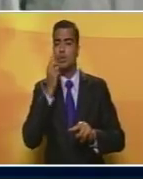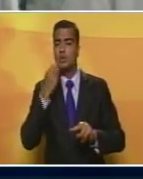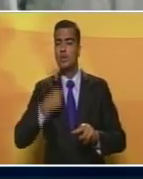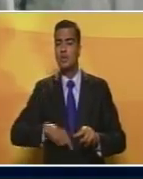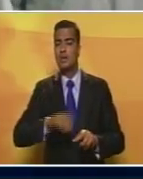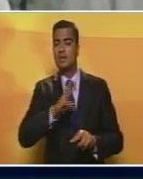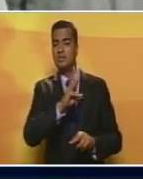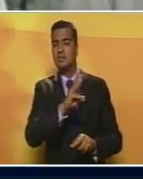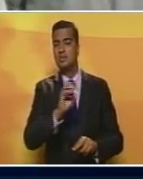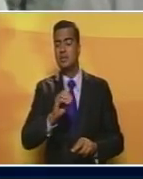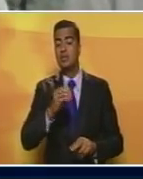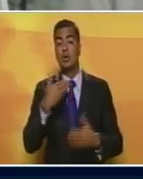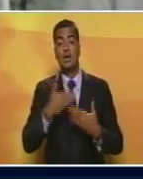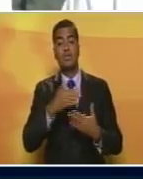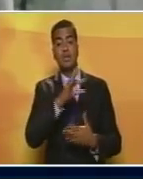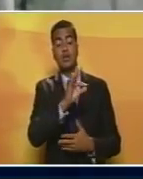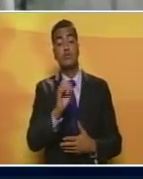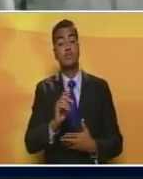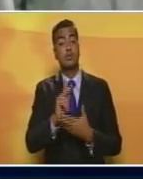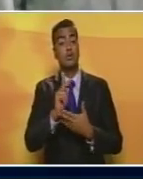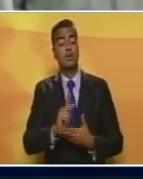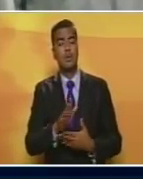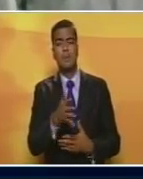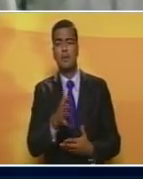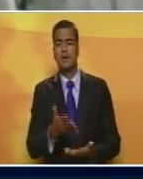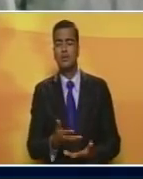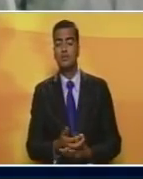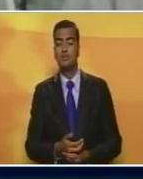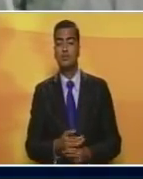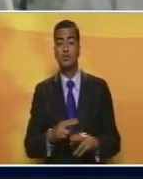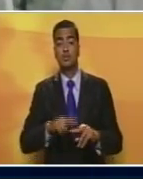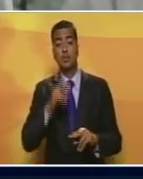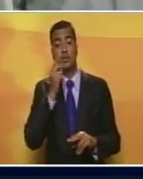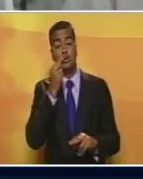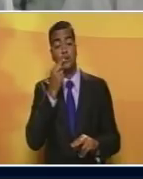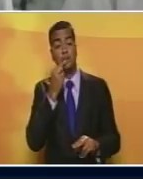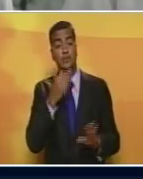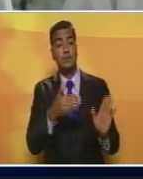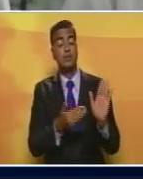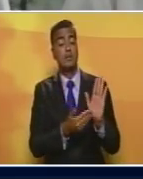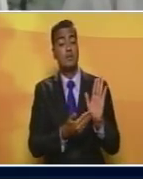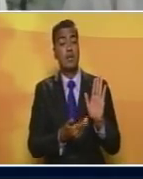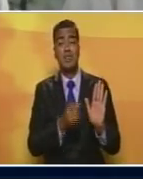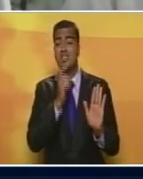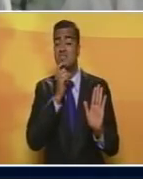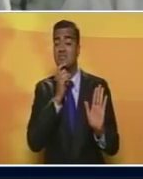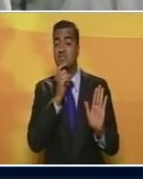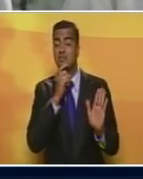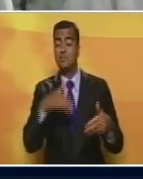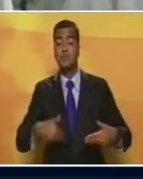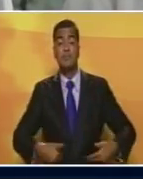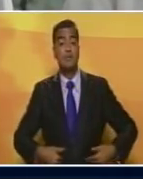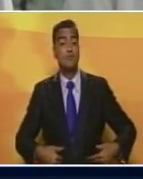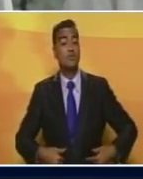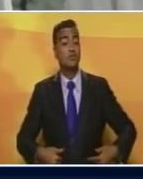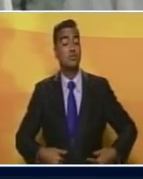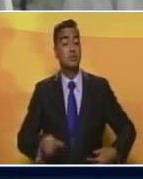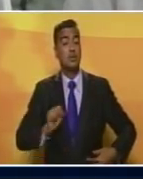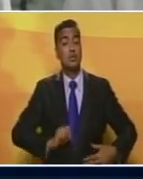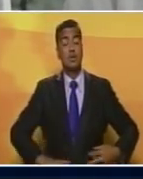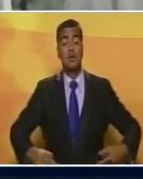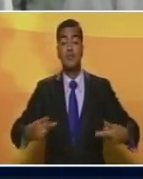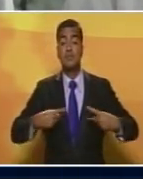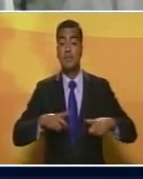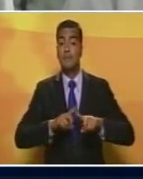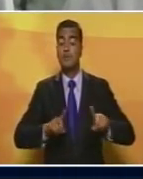debido al incremento de muertes de neonatos por embarazos no controlados y falta de medicamentos. Justamente la mayoría de los